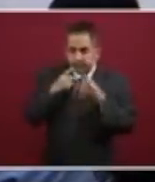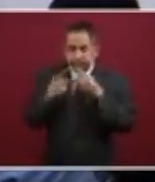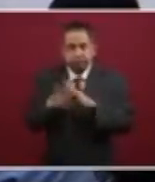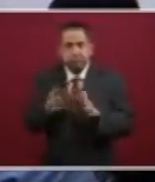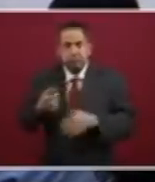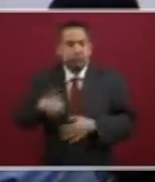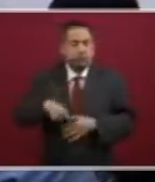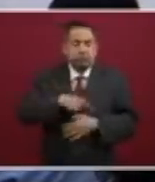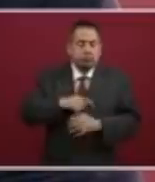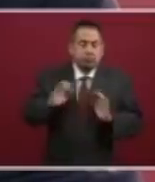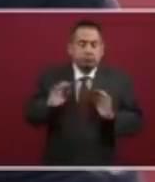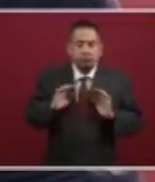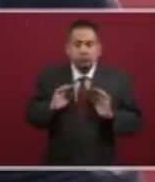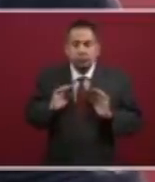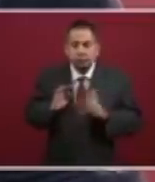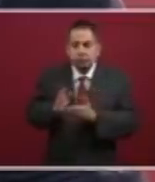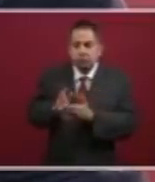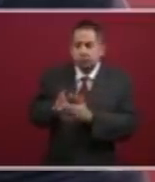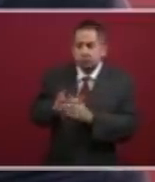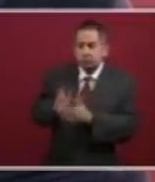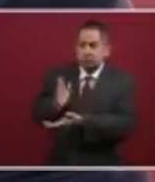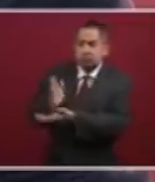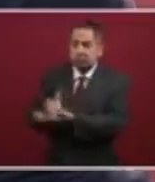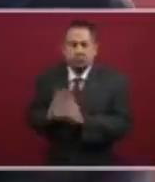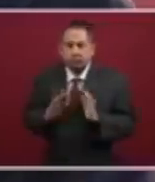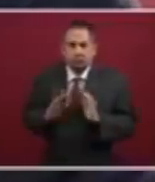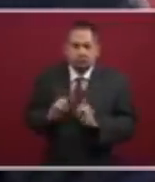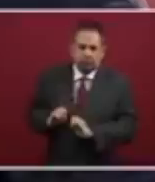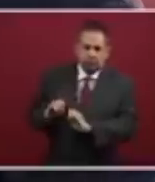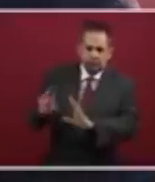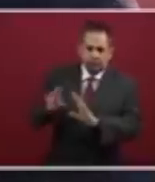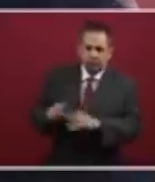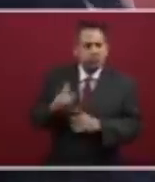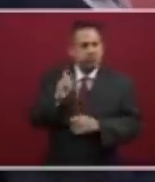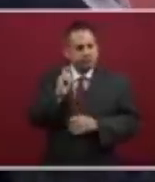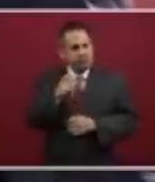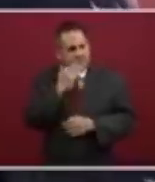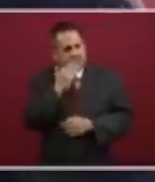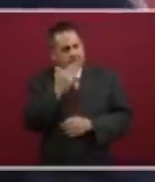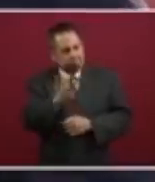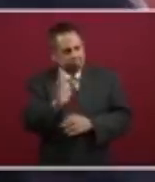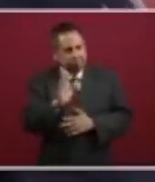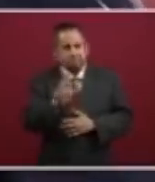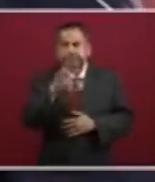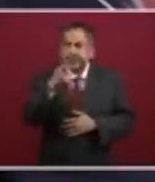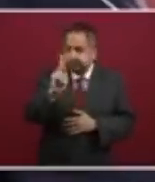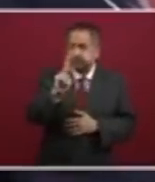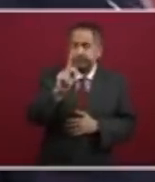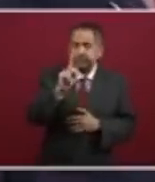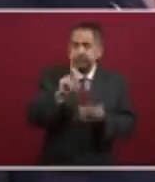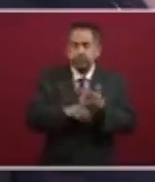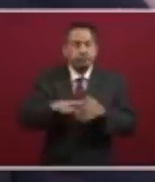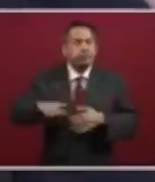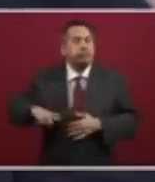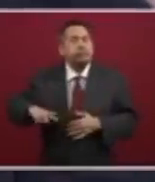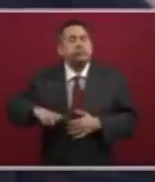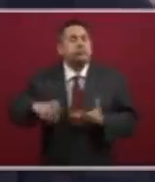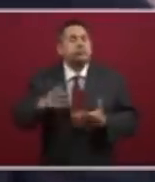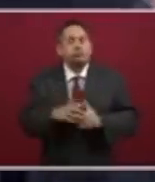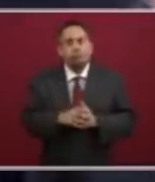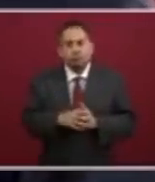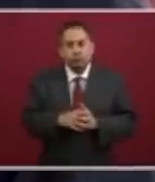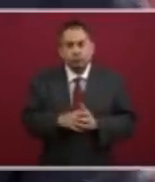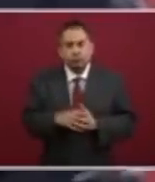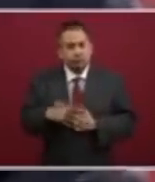nosotros no vamos a detenerla, nada más que el gobierno